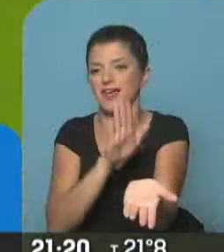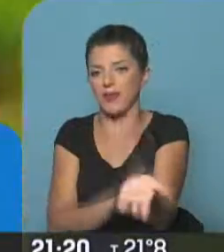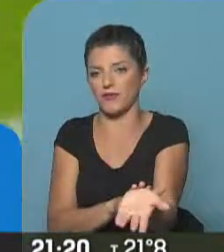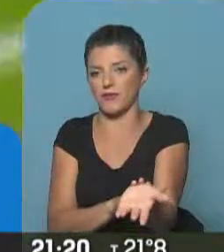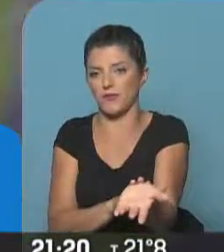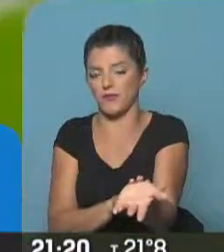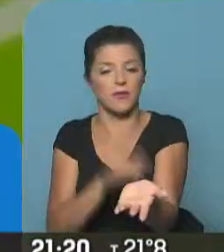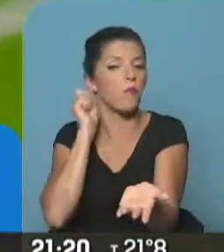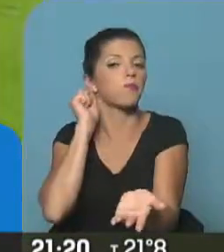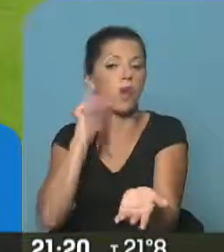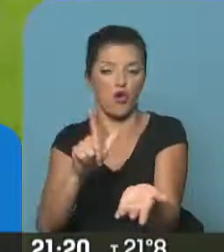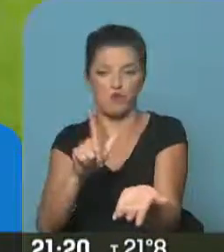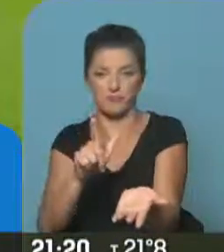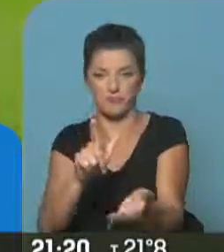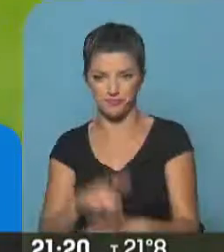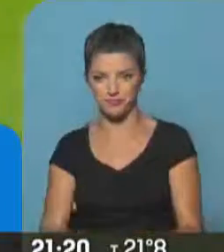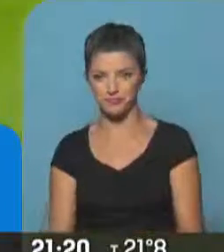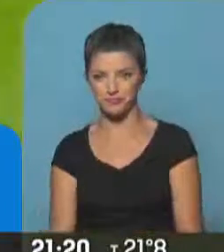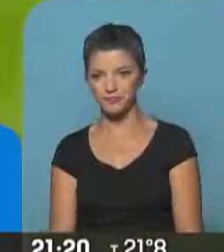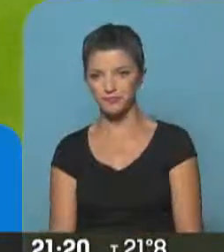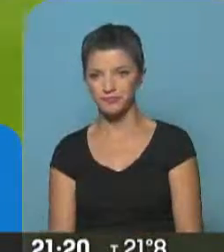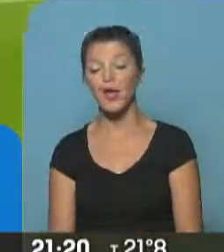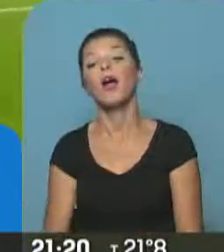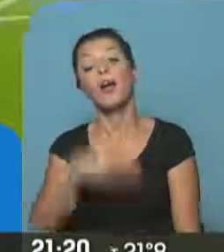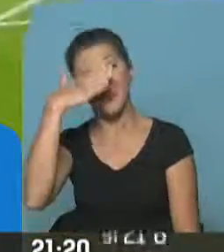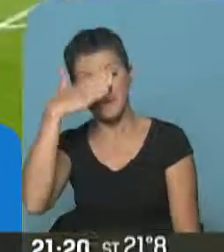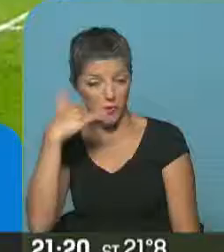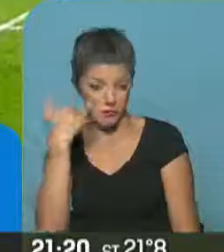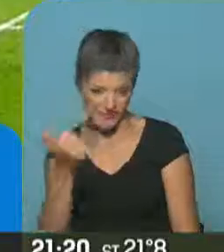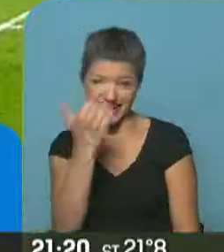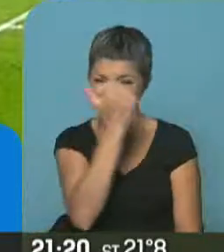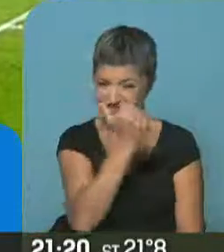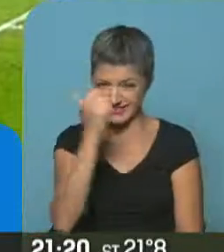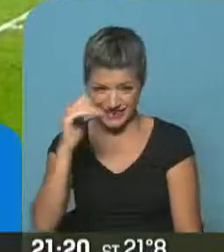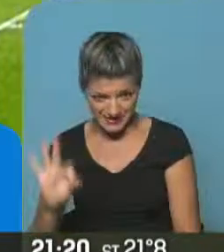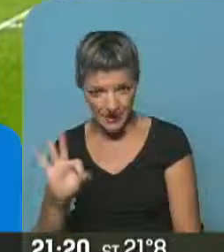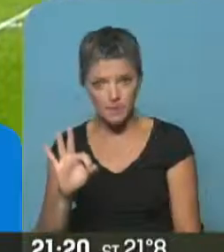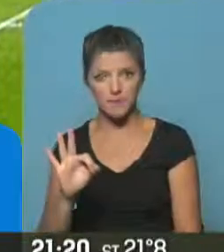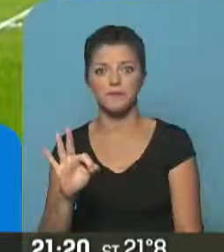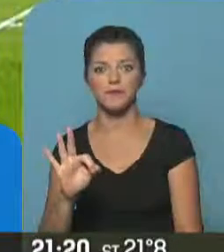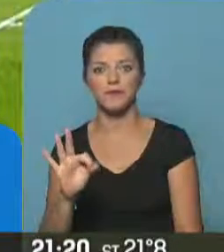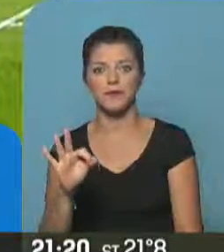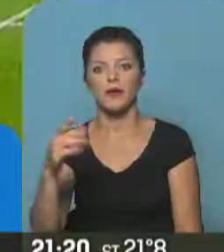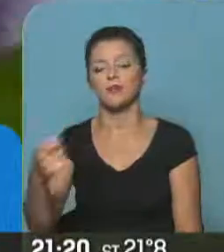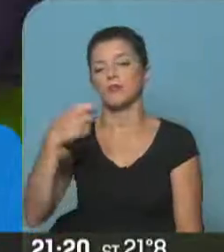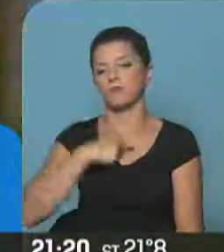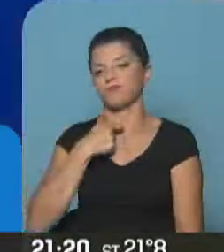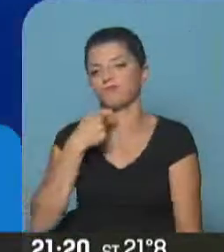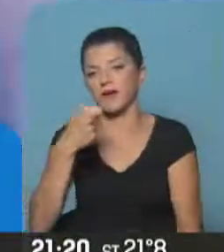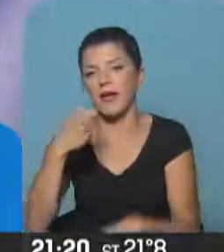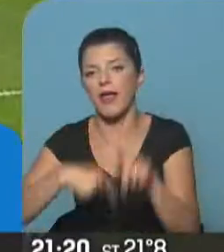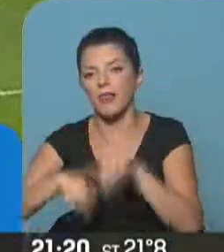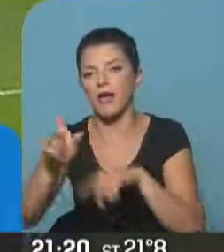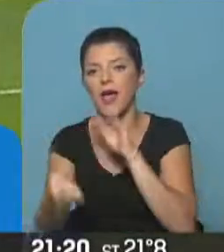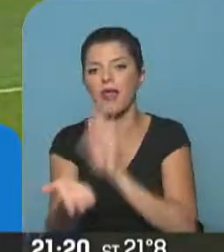del juvenil Montiel y luego, con el partido ya 6-0, iba a tomar ese rebote para tocar de derecha